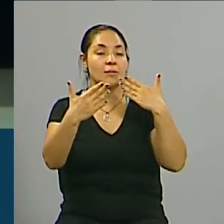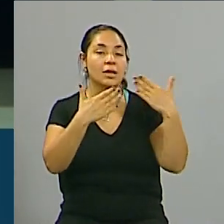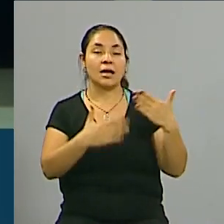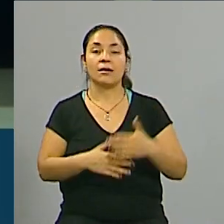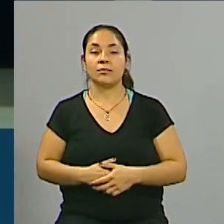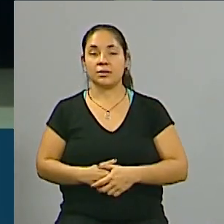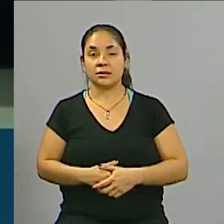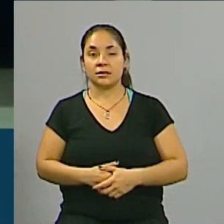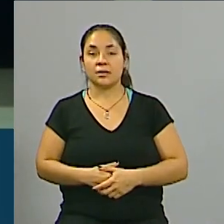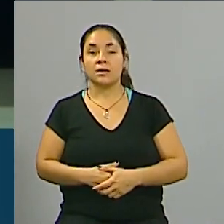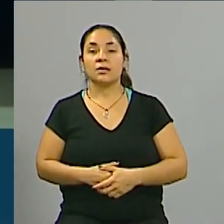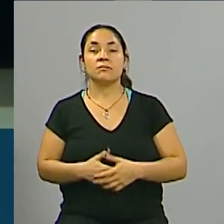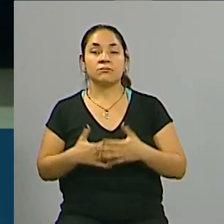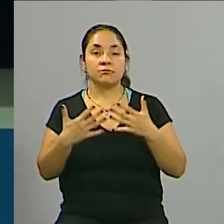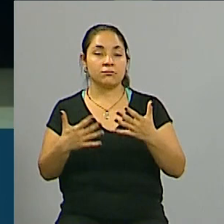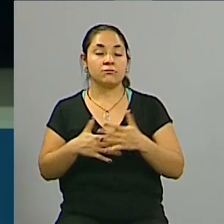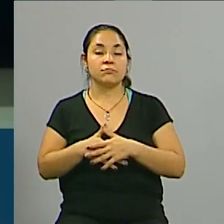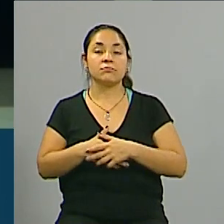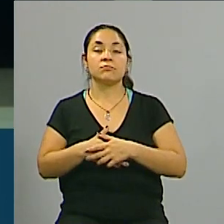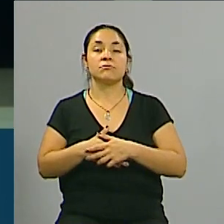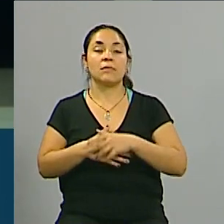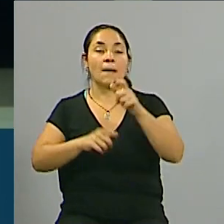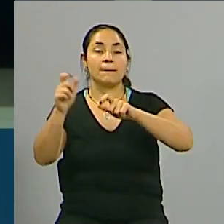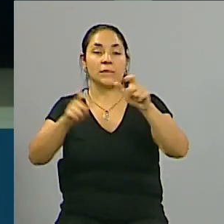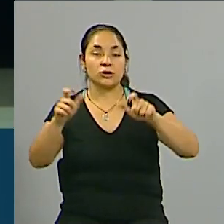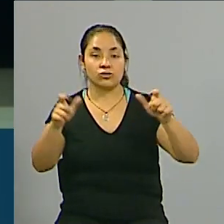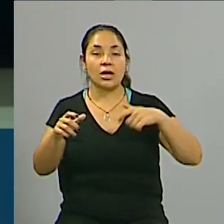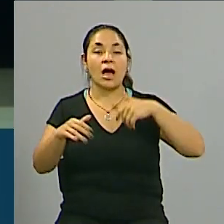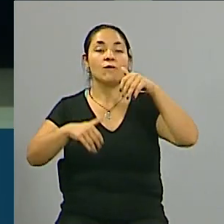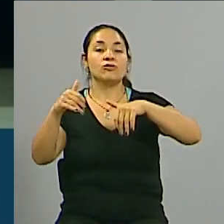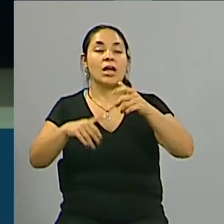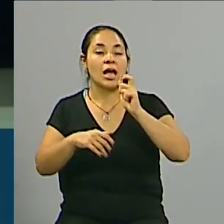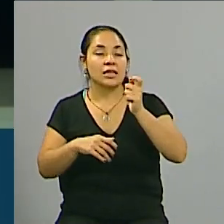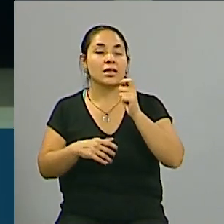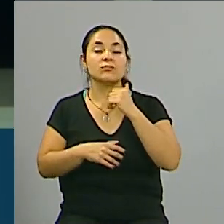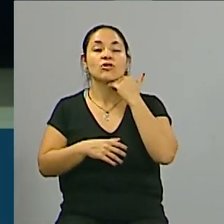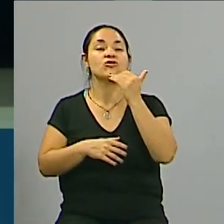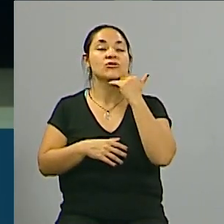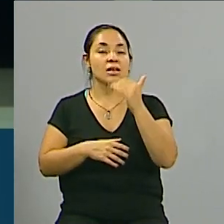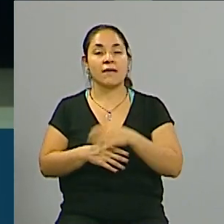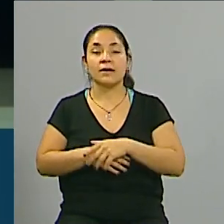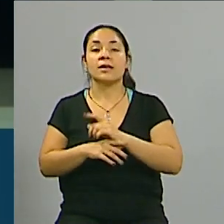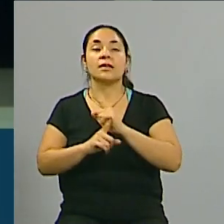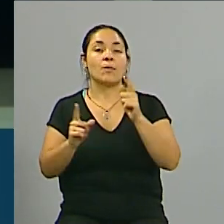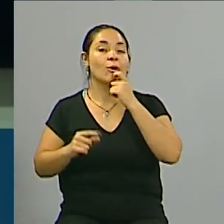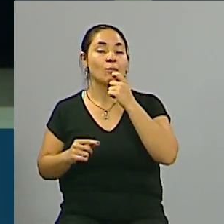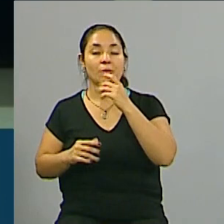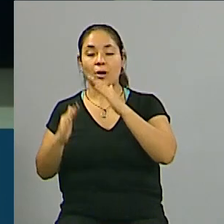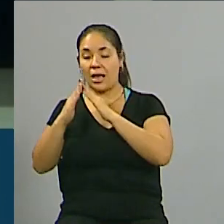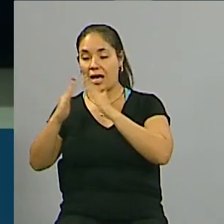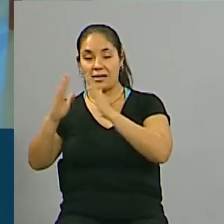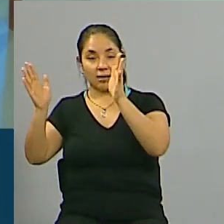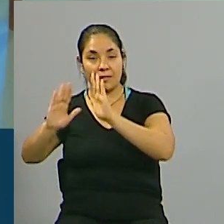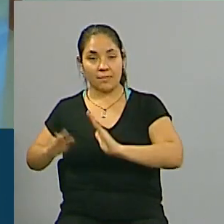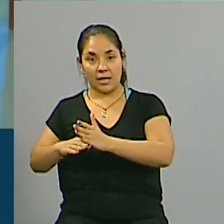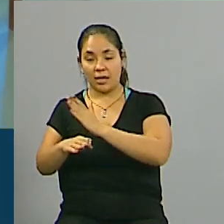esta herramienta donde nadie no solo va a saber a quién va a votar, sino que no va a poder llevar más la boleta desde la casa, ninguno lo va